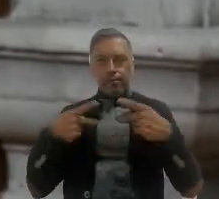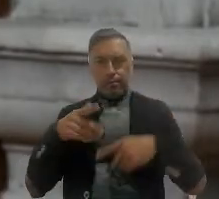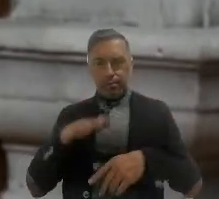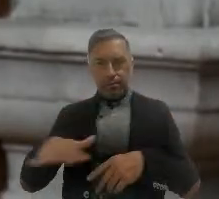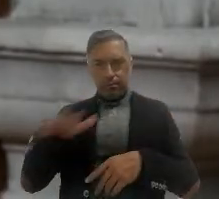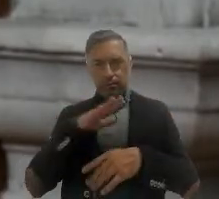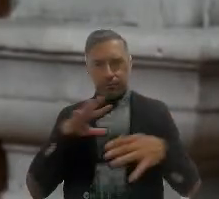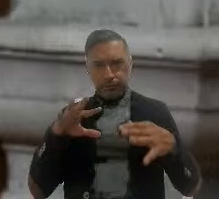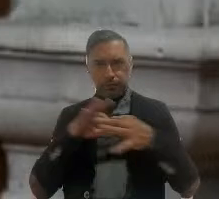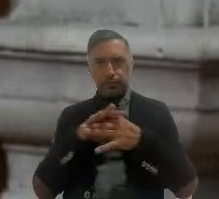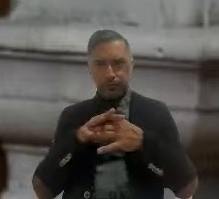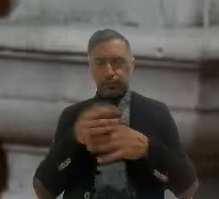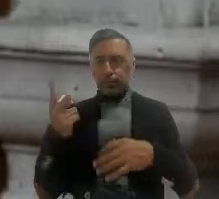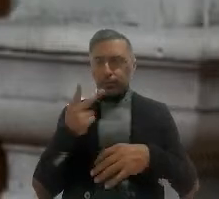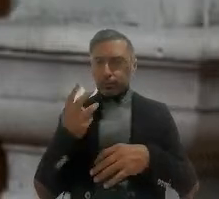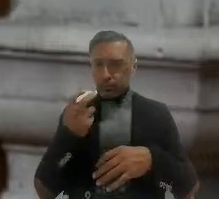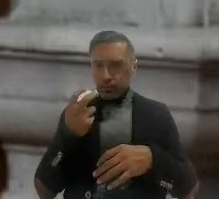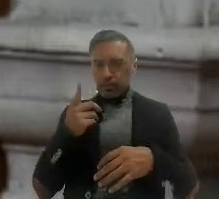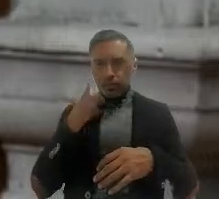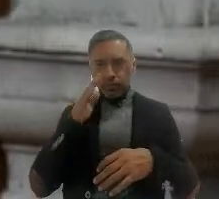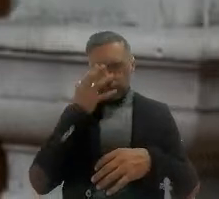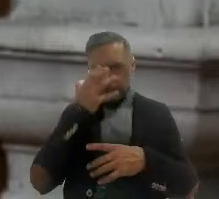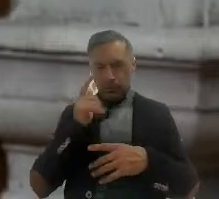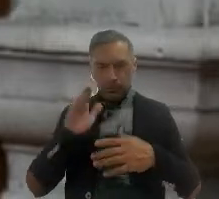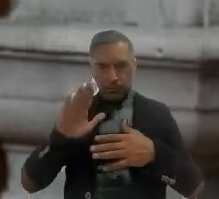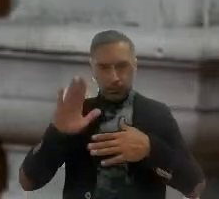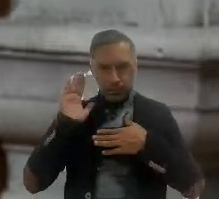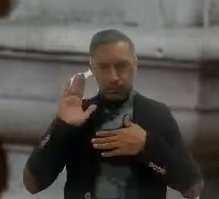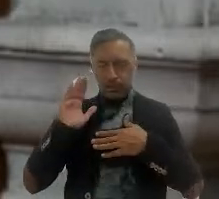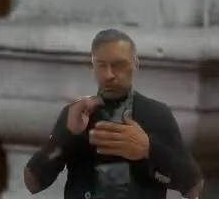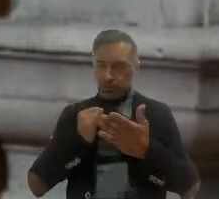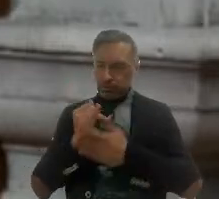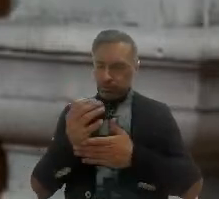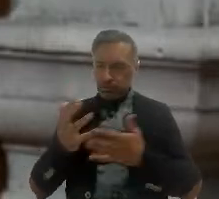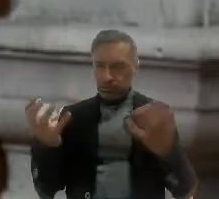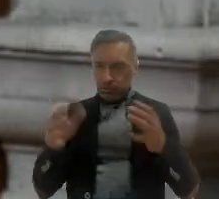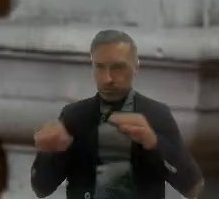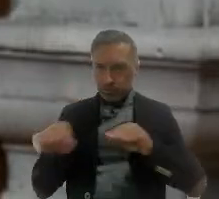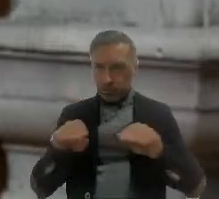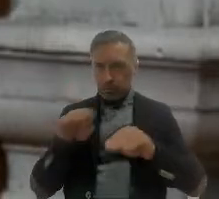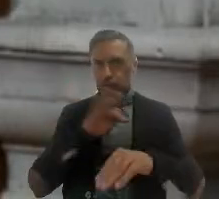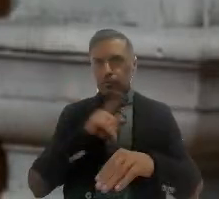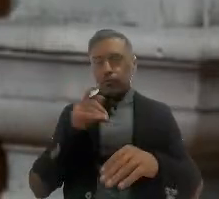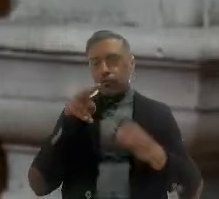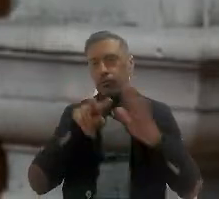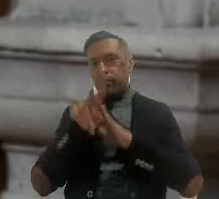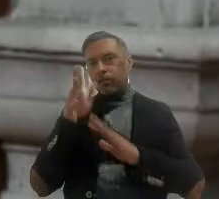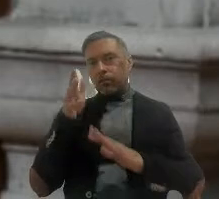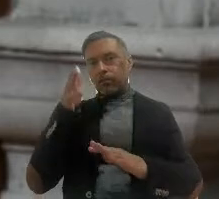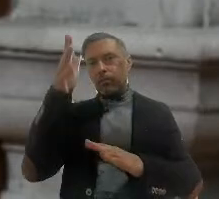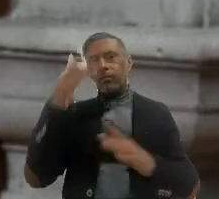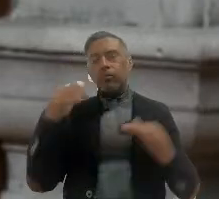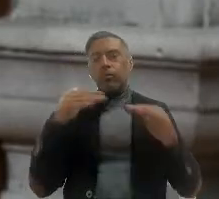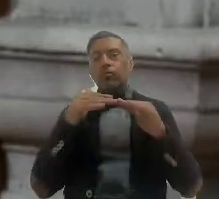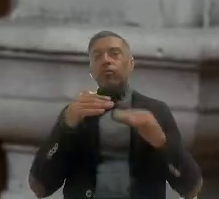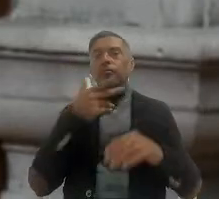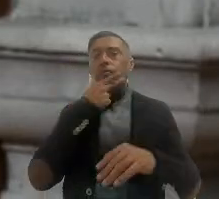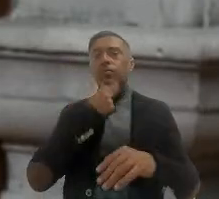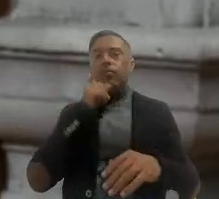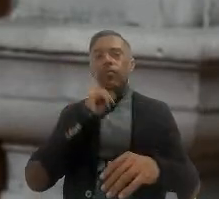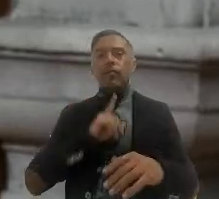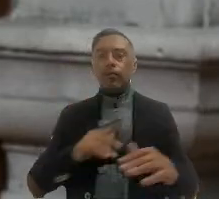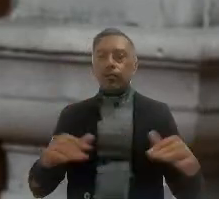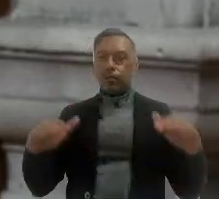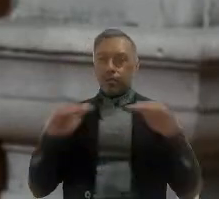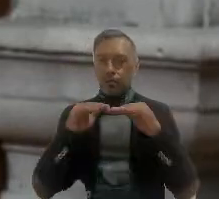el compromiso y la acción colectiva podremos alcanzar una visión de futuro donde la igualdad de género y la